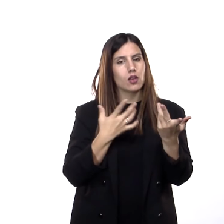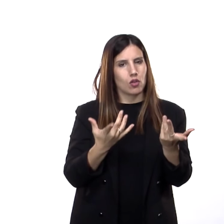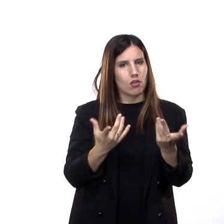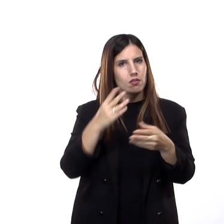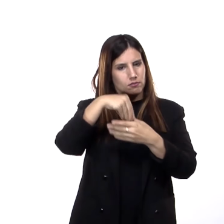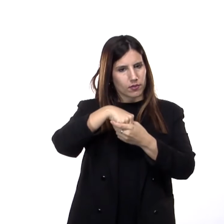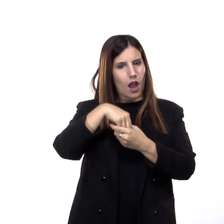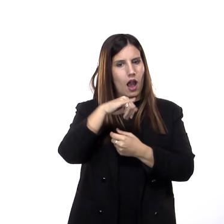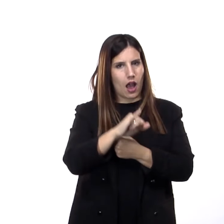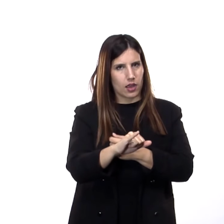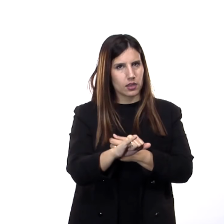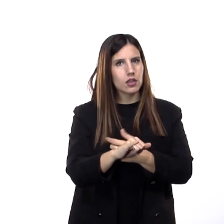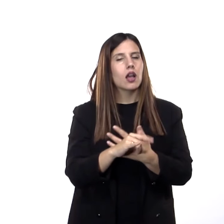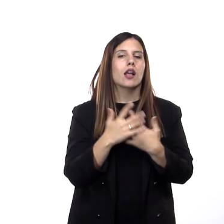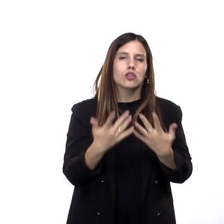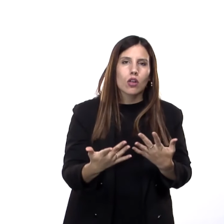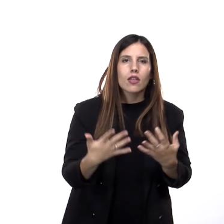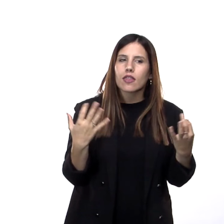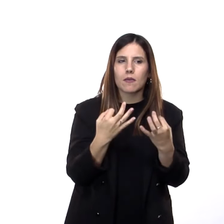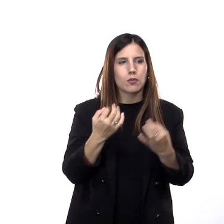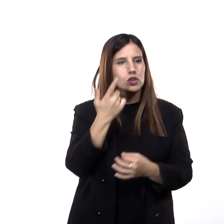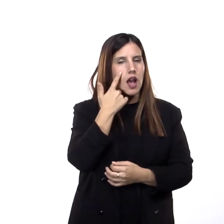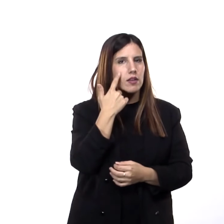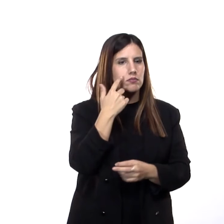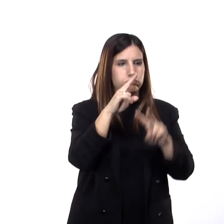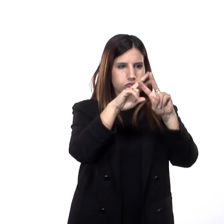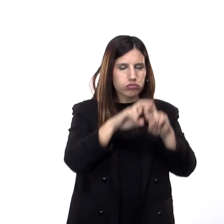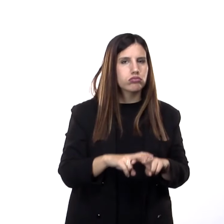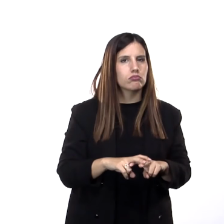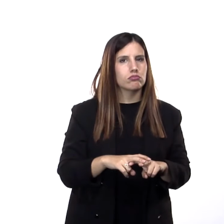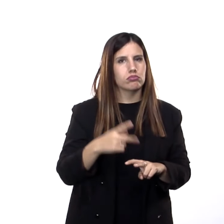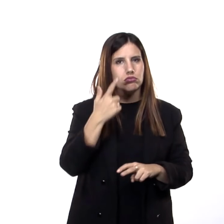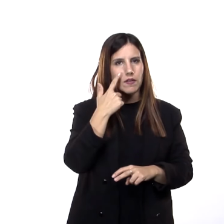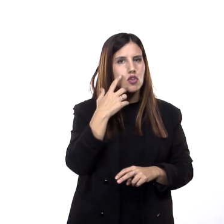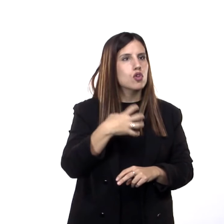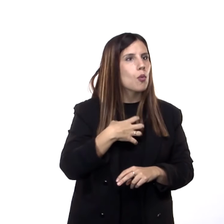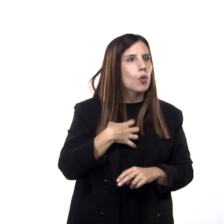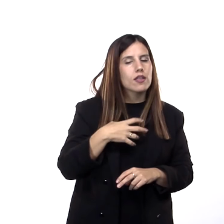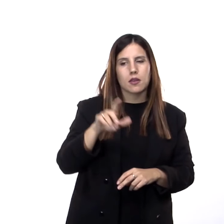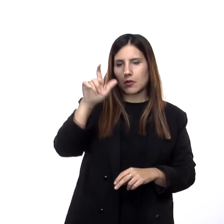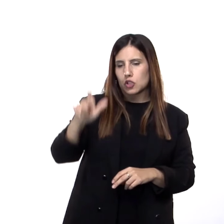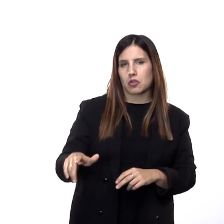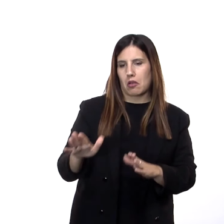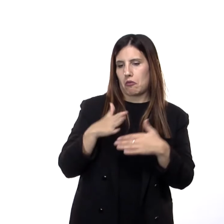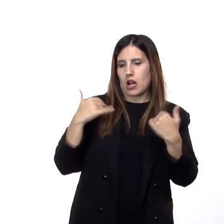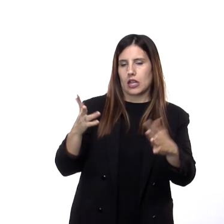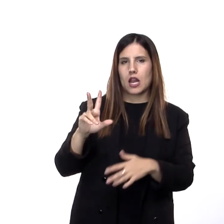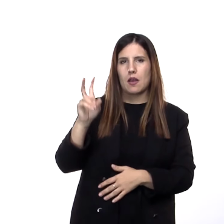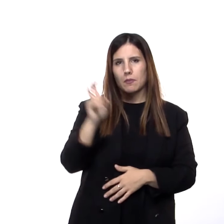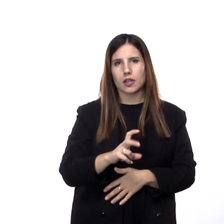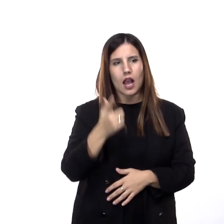allí también tenemos el saludo t es algo que tenemos que descubrir no se puede permitir que alguien venga y un dispositivo